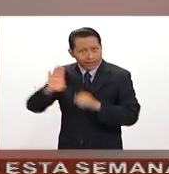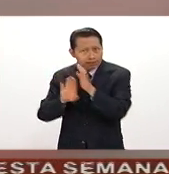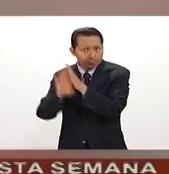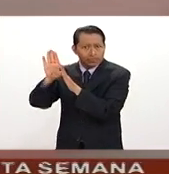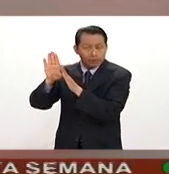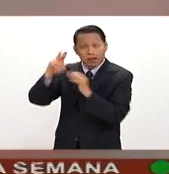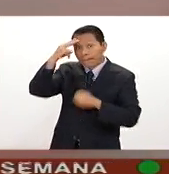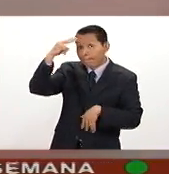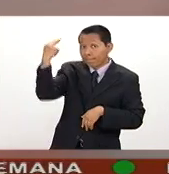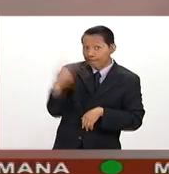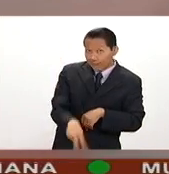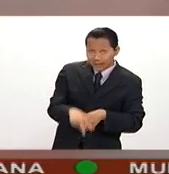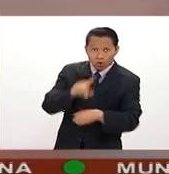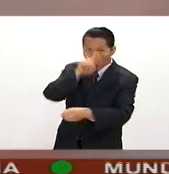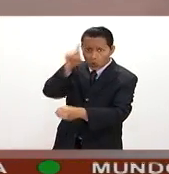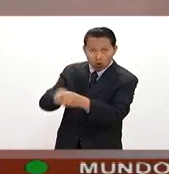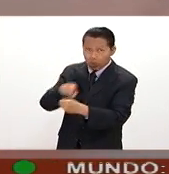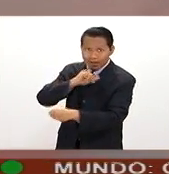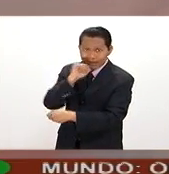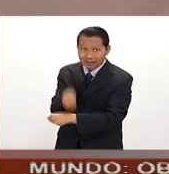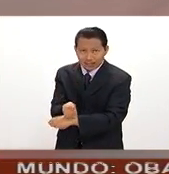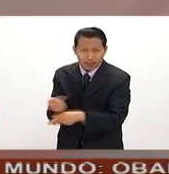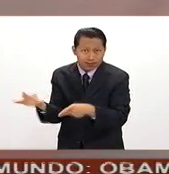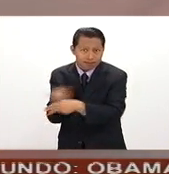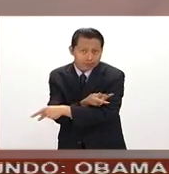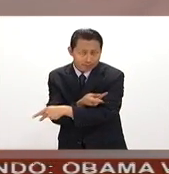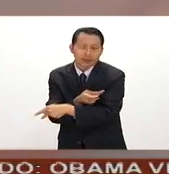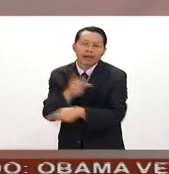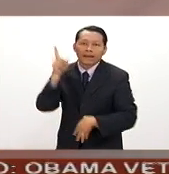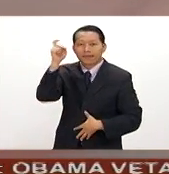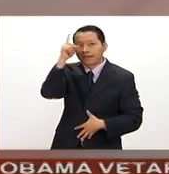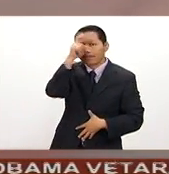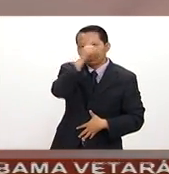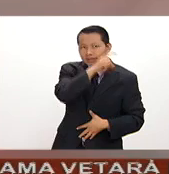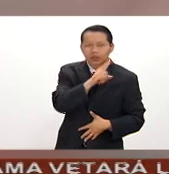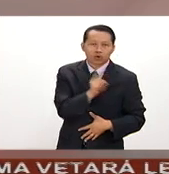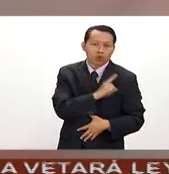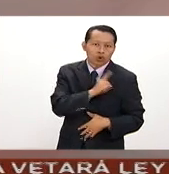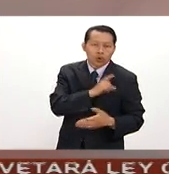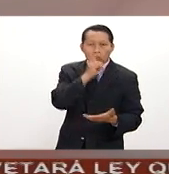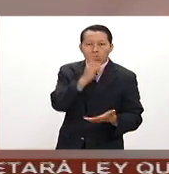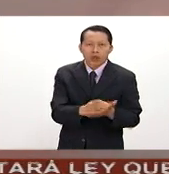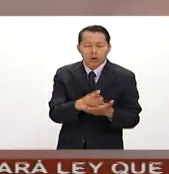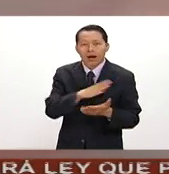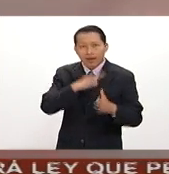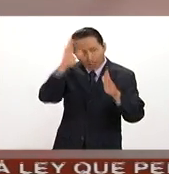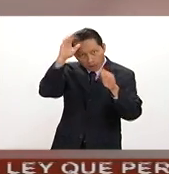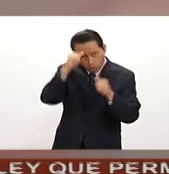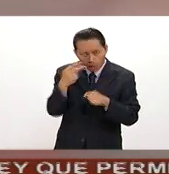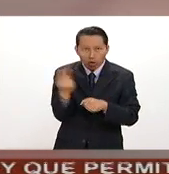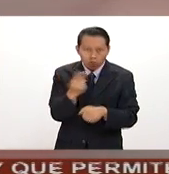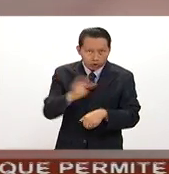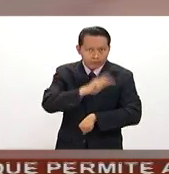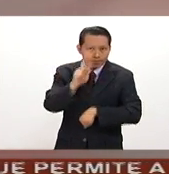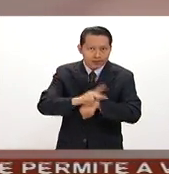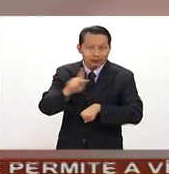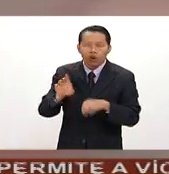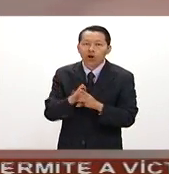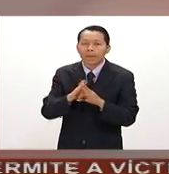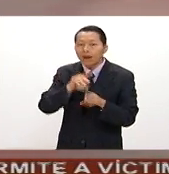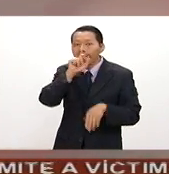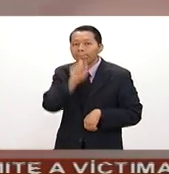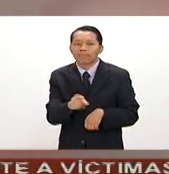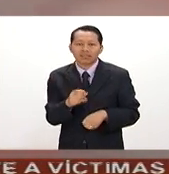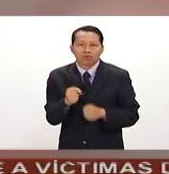queda marginado de este proyecto de integración, será difícil que solo mediante acuerdos bilaterales tengamos mañana el mismo peso